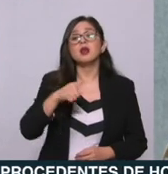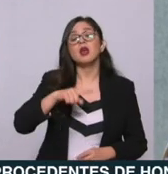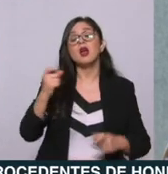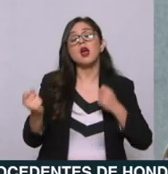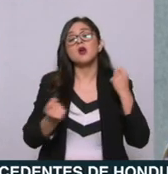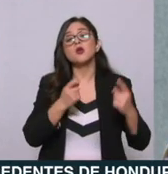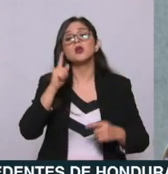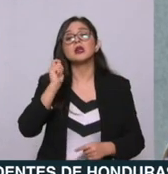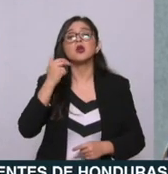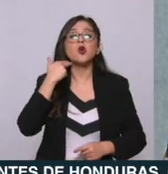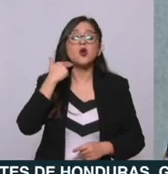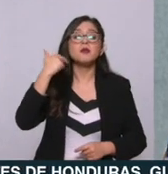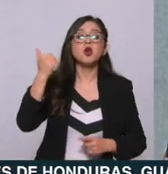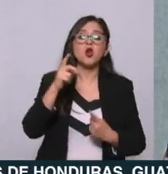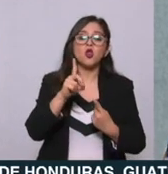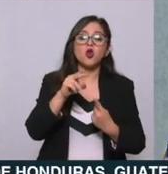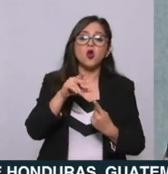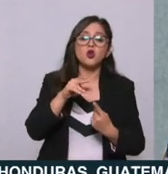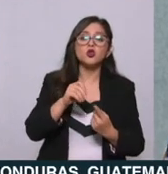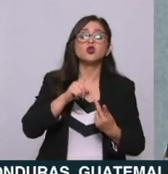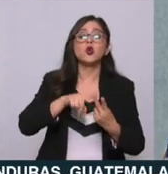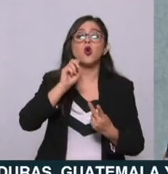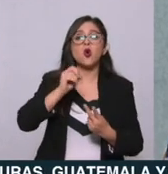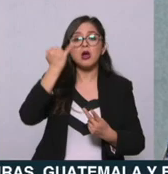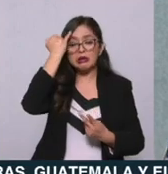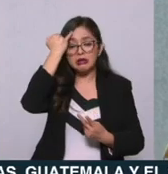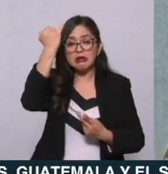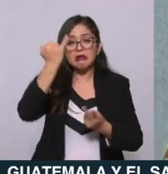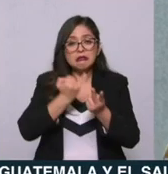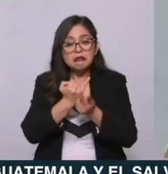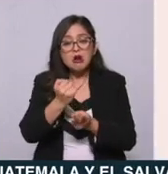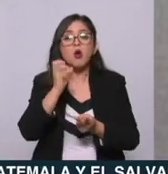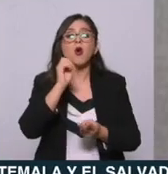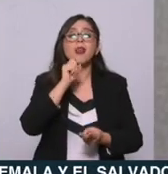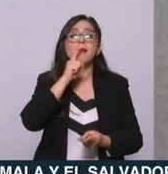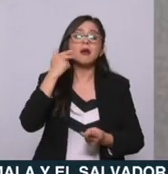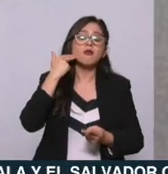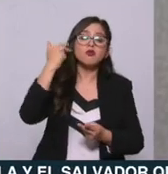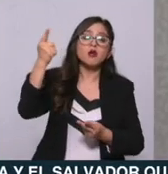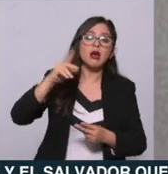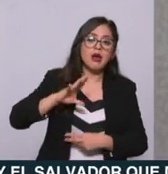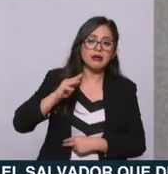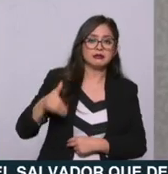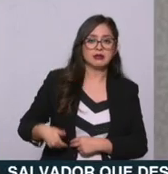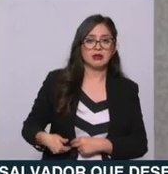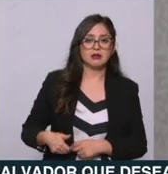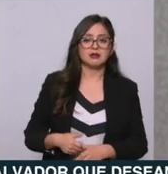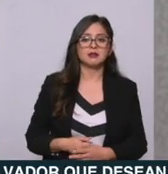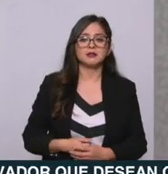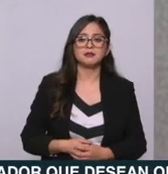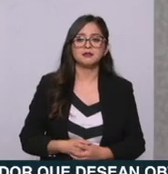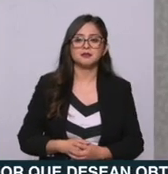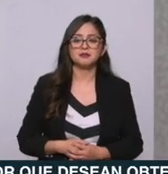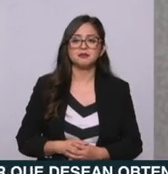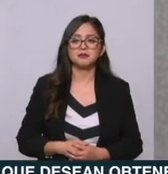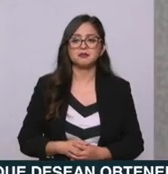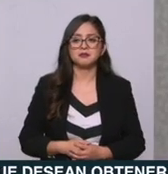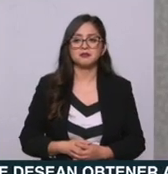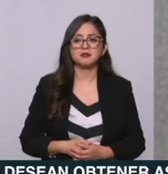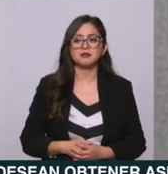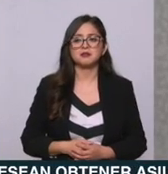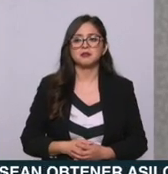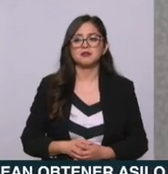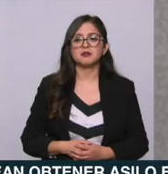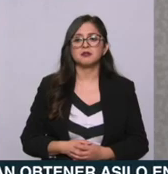o intencionales, como si hubieran sido homicidios culposos o accidentales. Lo que tenemos son indicios porque no